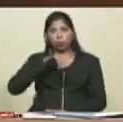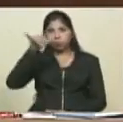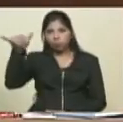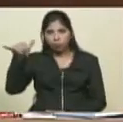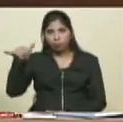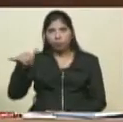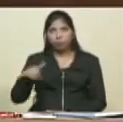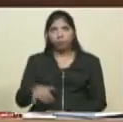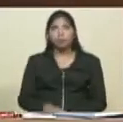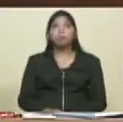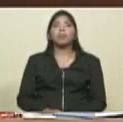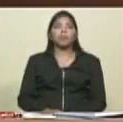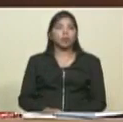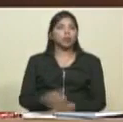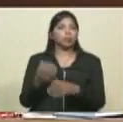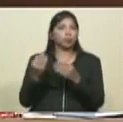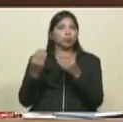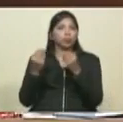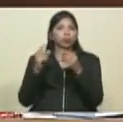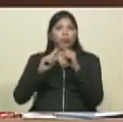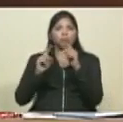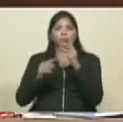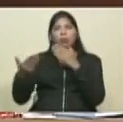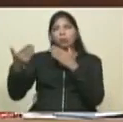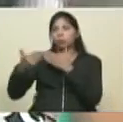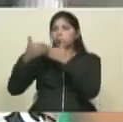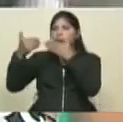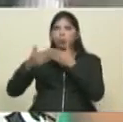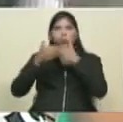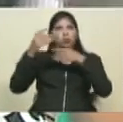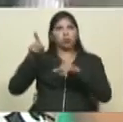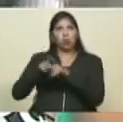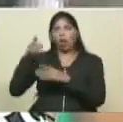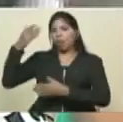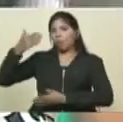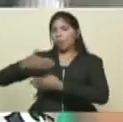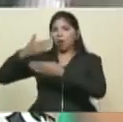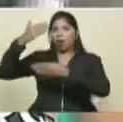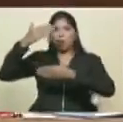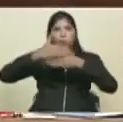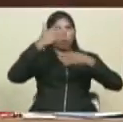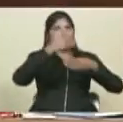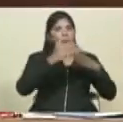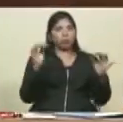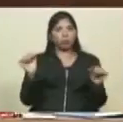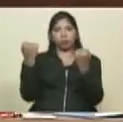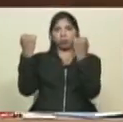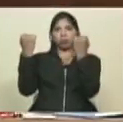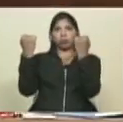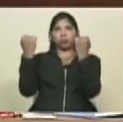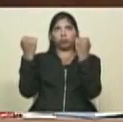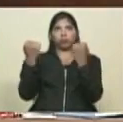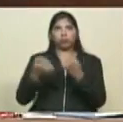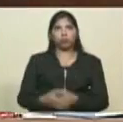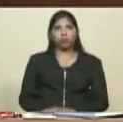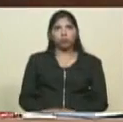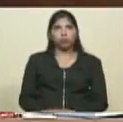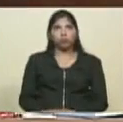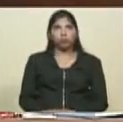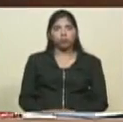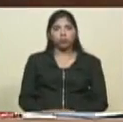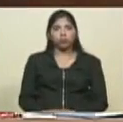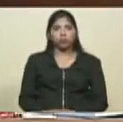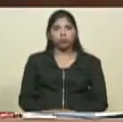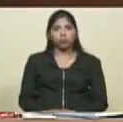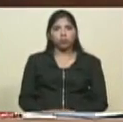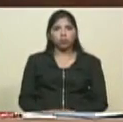muy direccionado contra el modelo de Venezuela, contra el modelo de derechos humanos. Un bloqueo dirigido directamente,